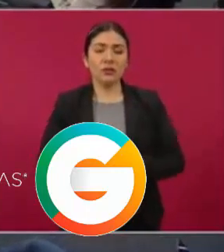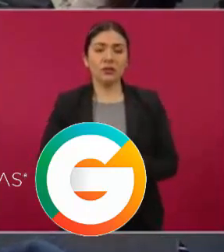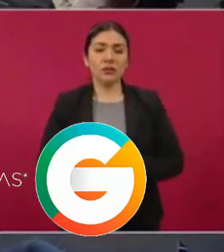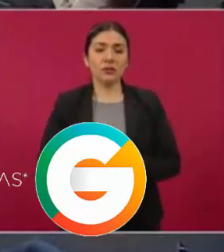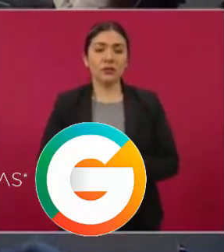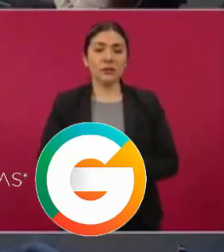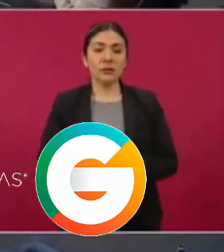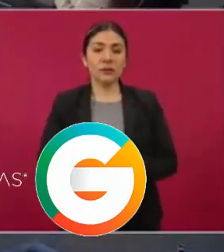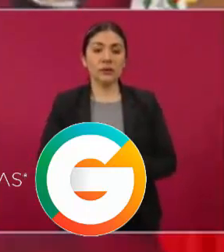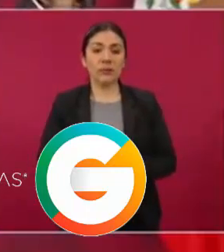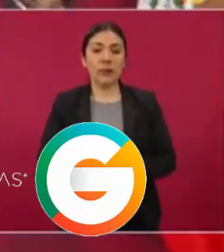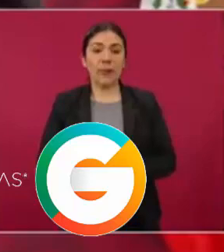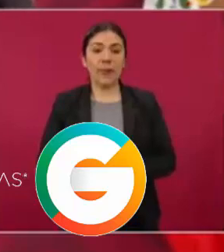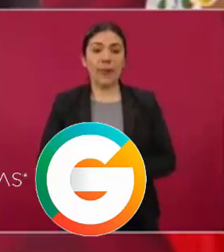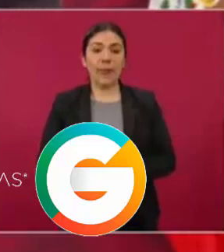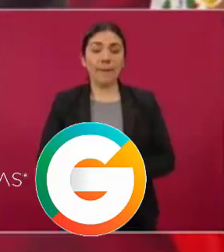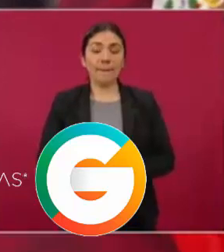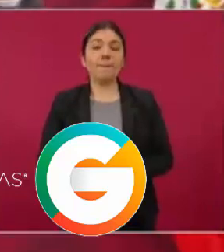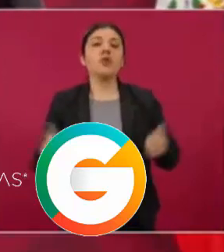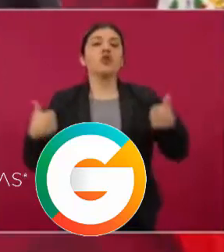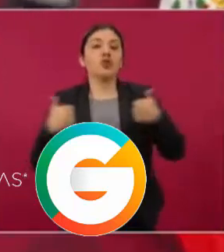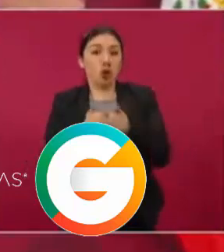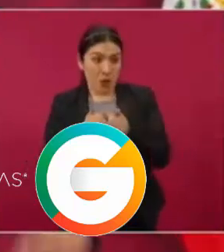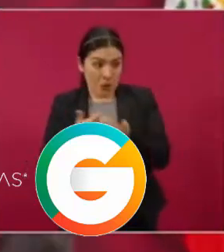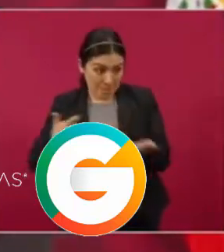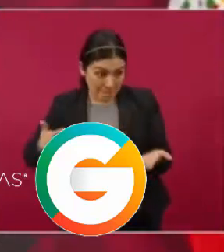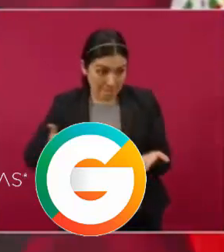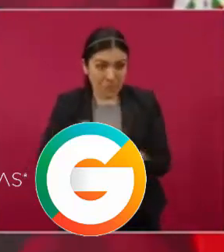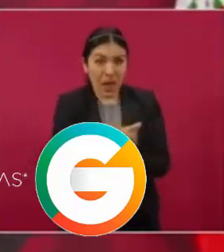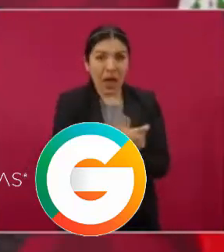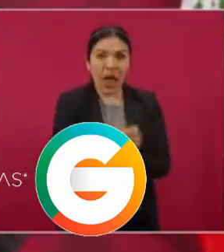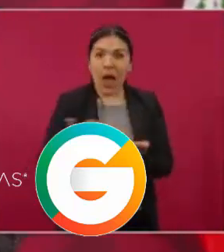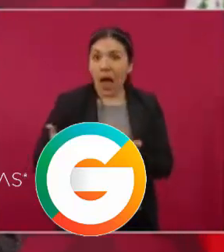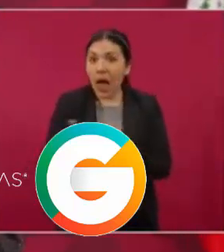y les pagaron re bien.